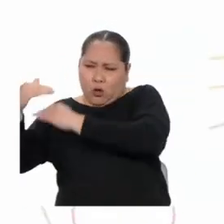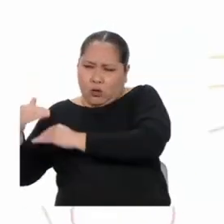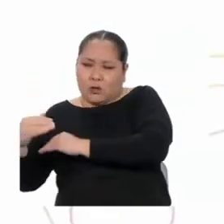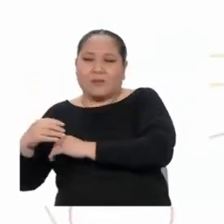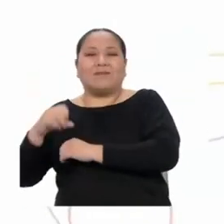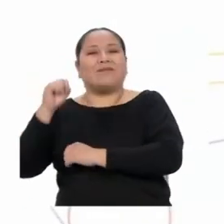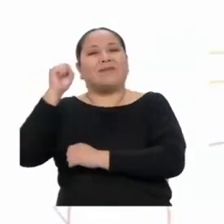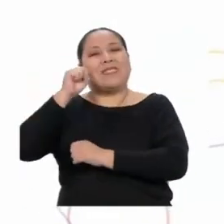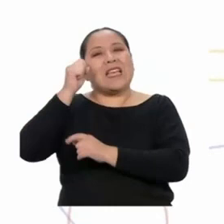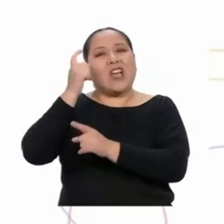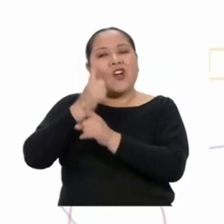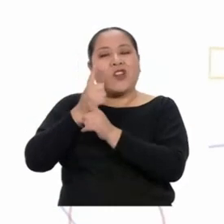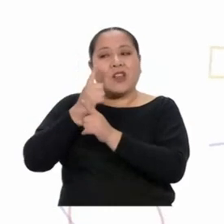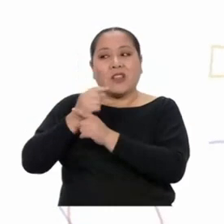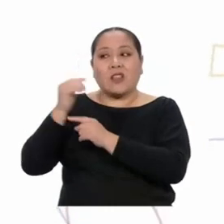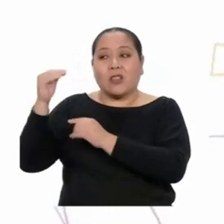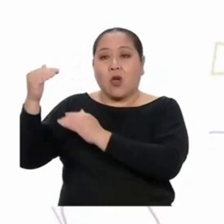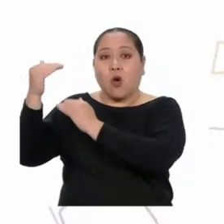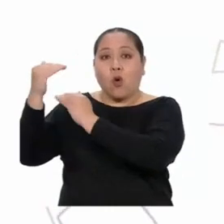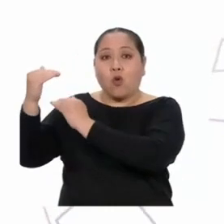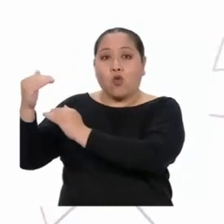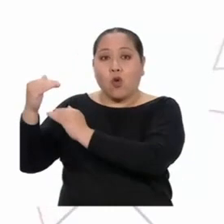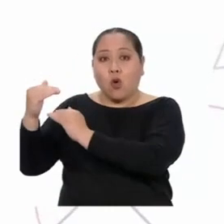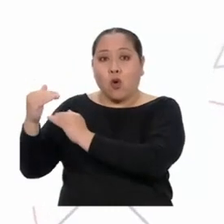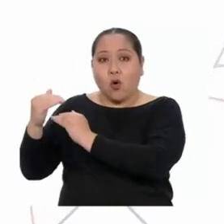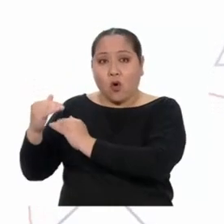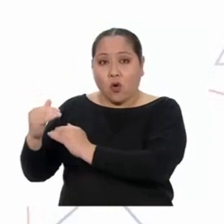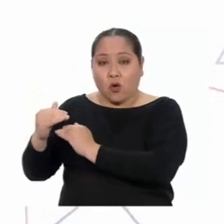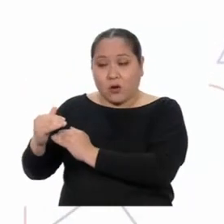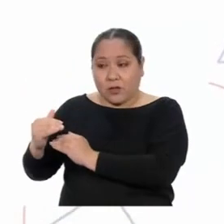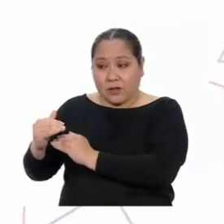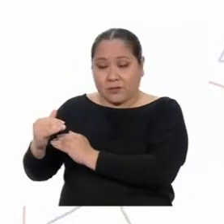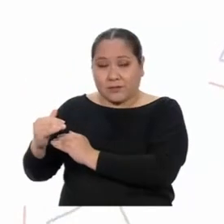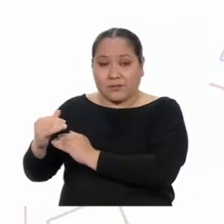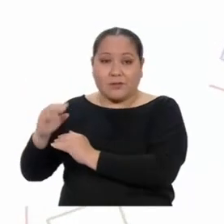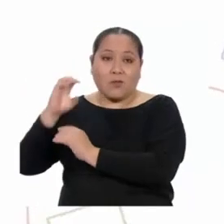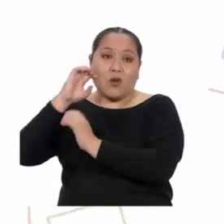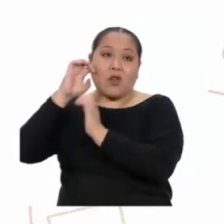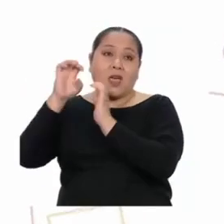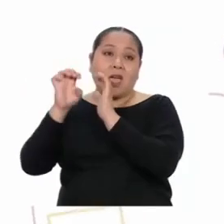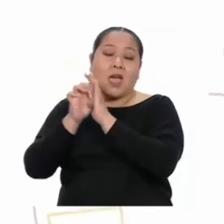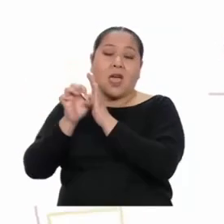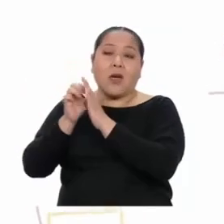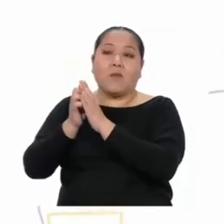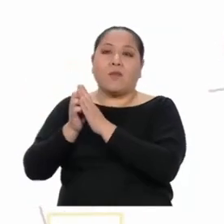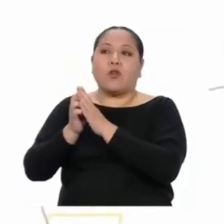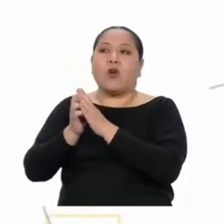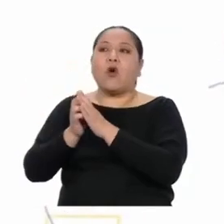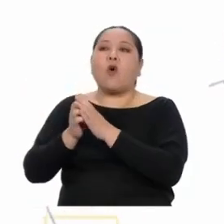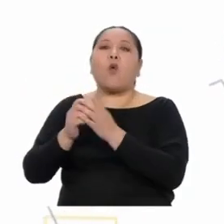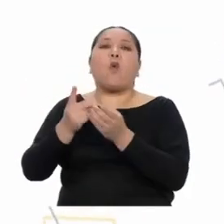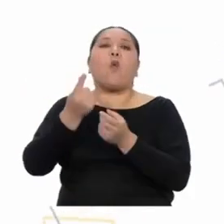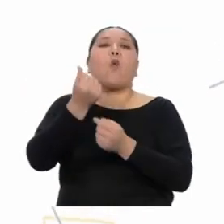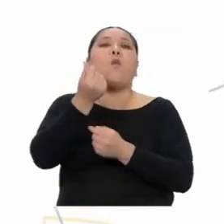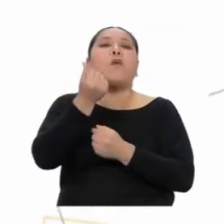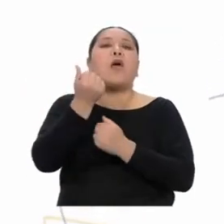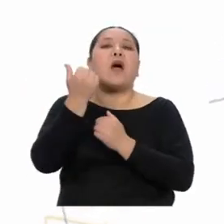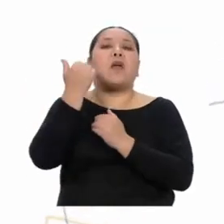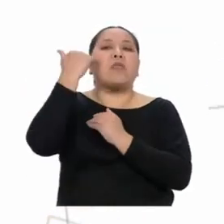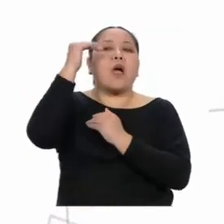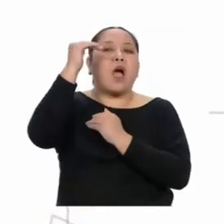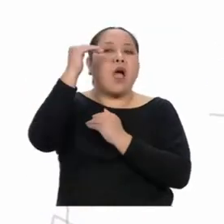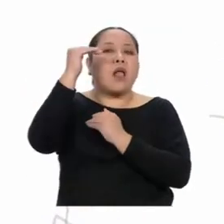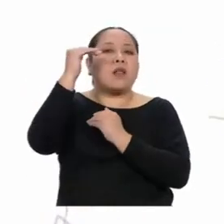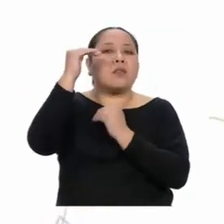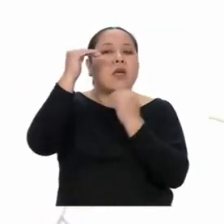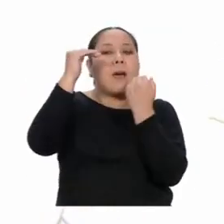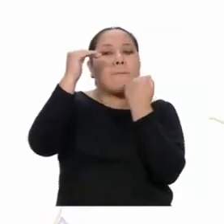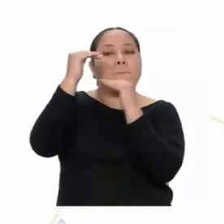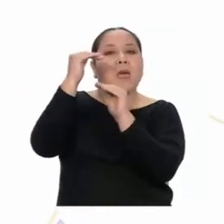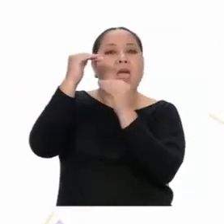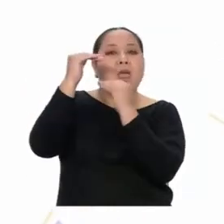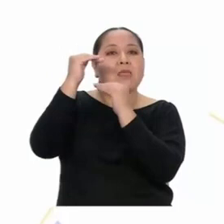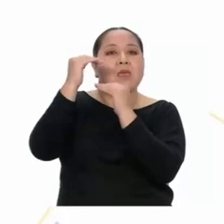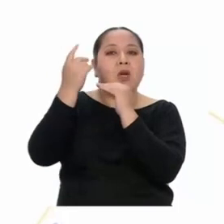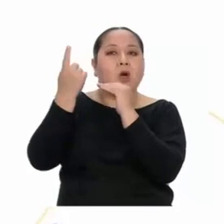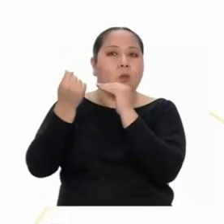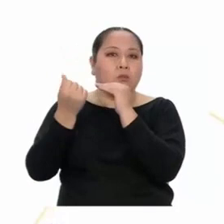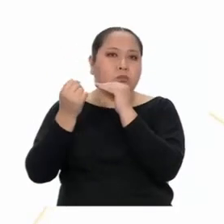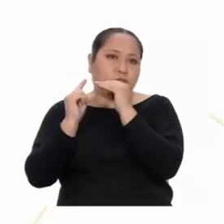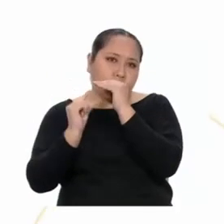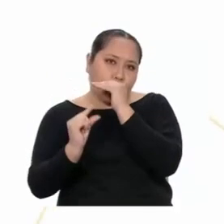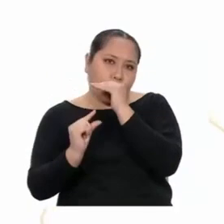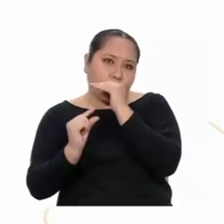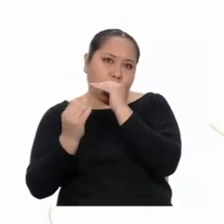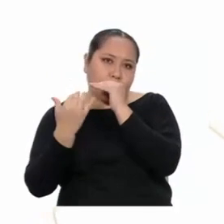que siguen un orden o jerarquía, como por ejemplo el nivel socioeconómico, que puede ser alto, medio o